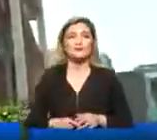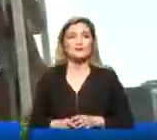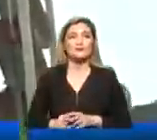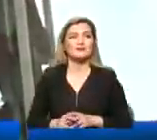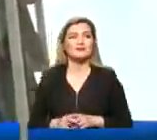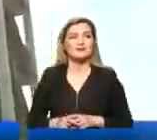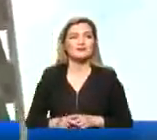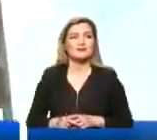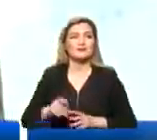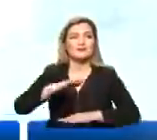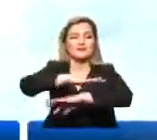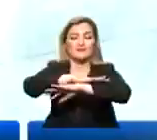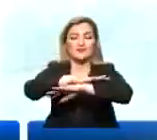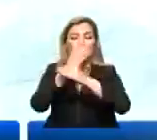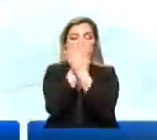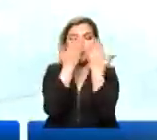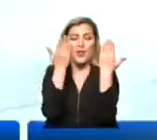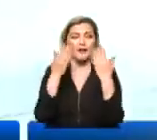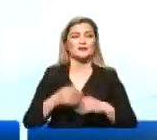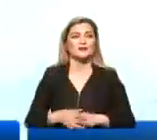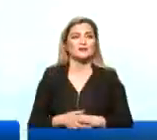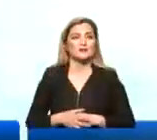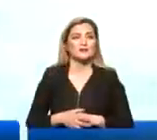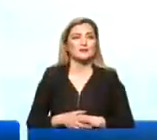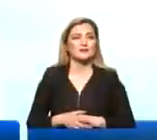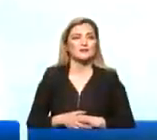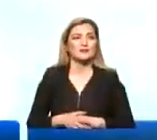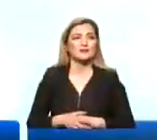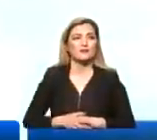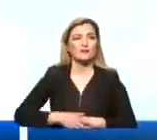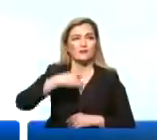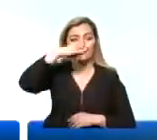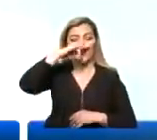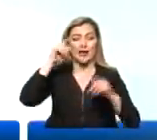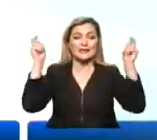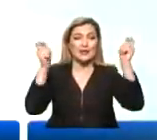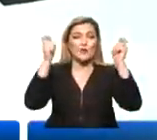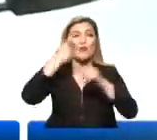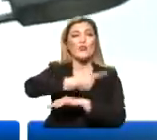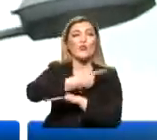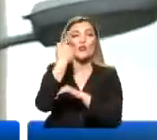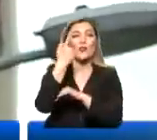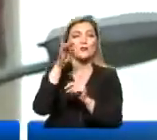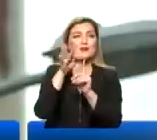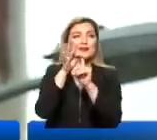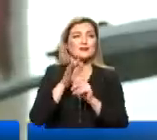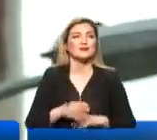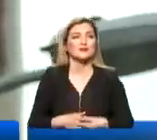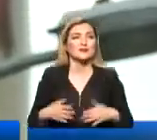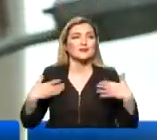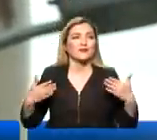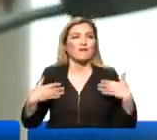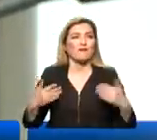las ventanas del hospital varios niños que están celebrando su día con esta caravana de la felicidad,